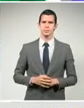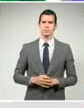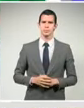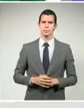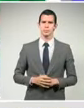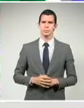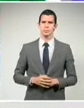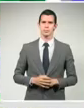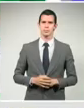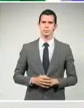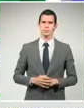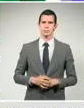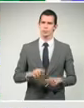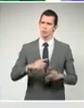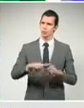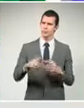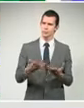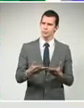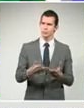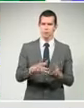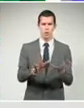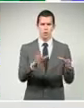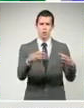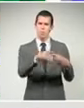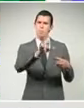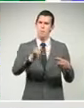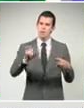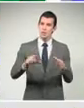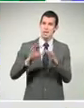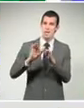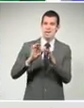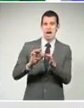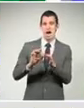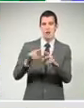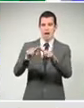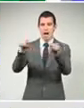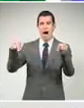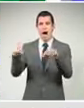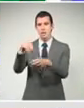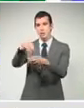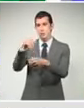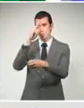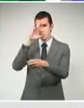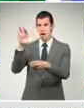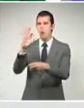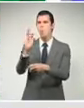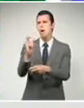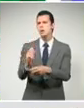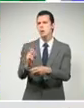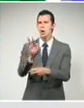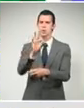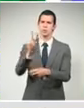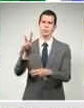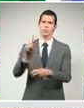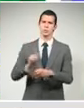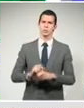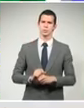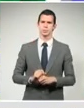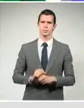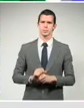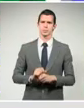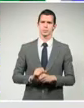terapia intensiva elevada, 81. Es verdad que son 2 menos con relación al día anterior, pero